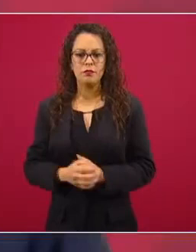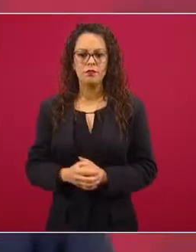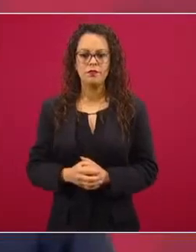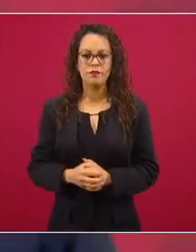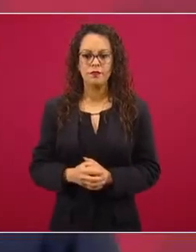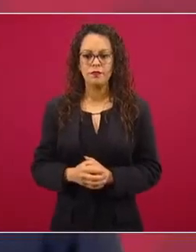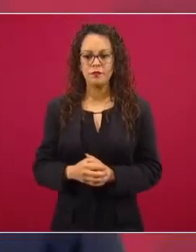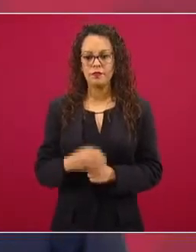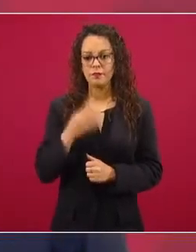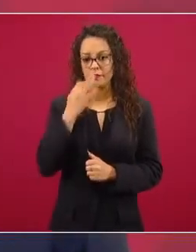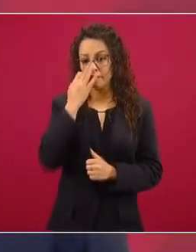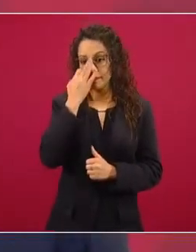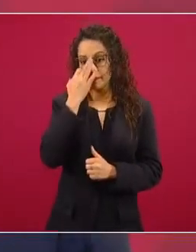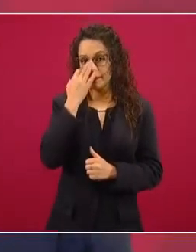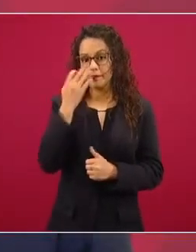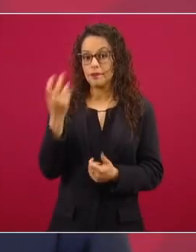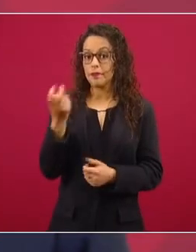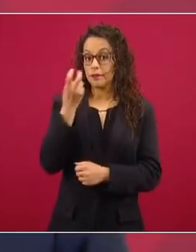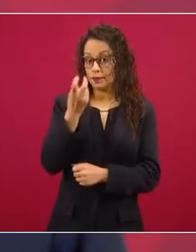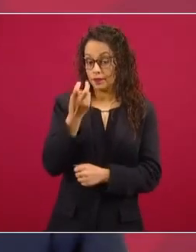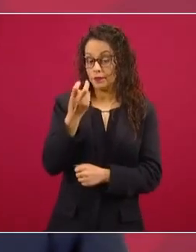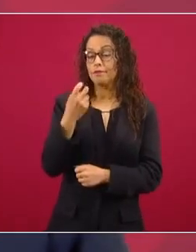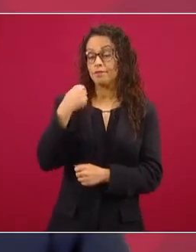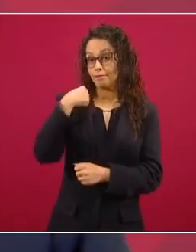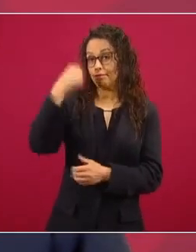Por eso yo creo que se confiaban